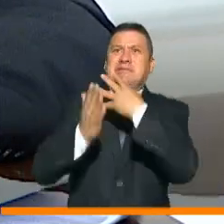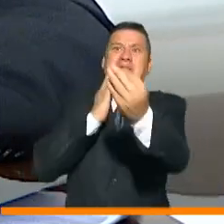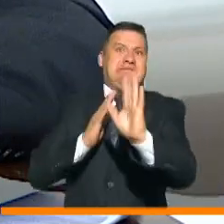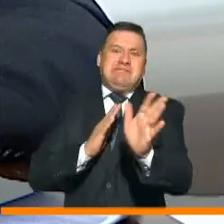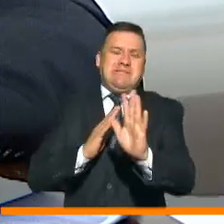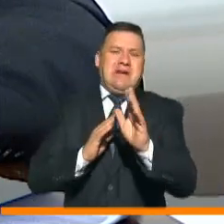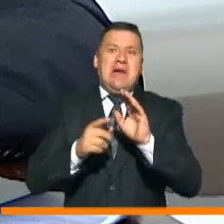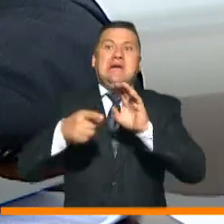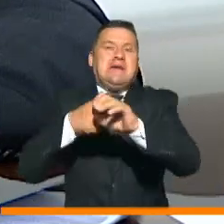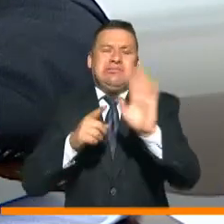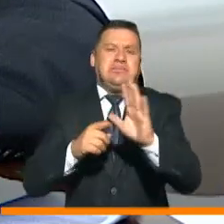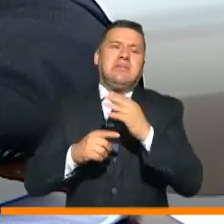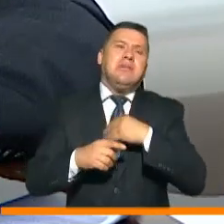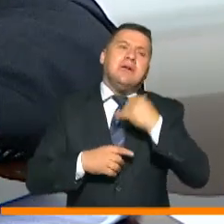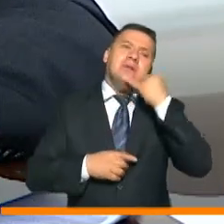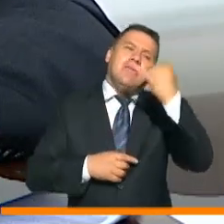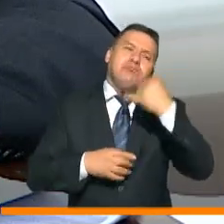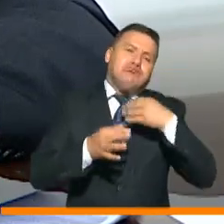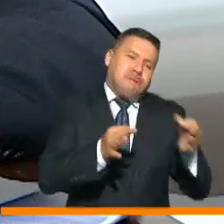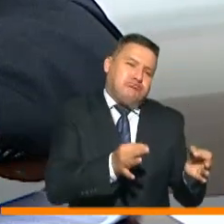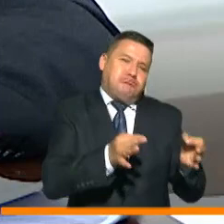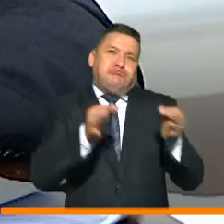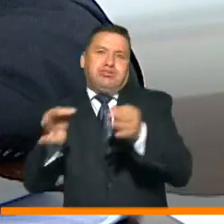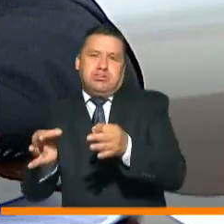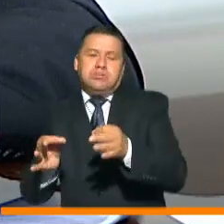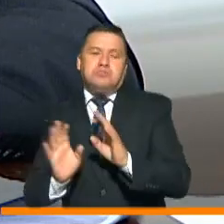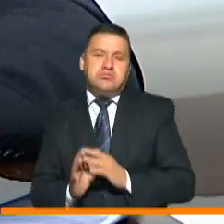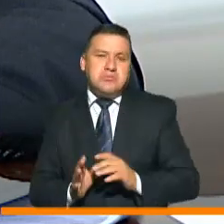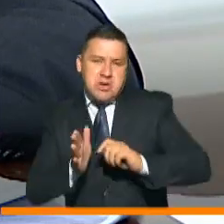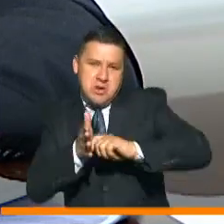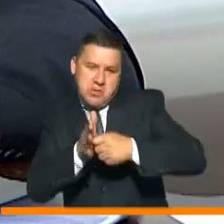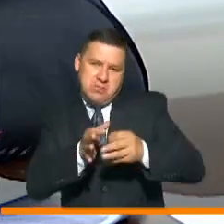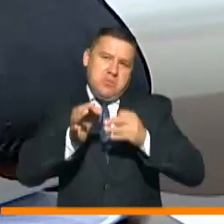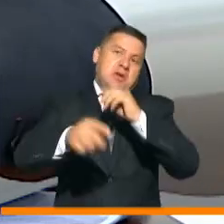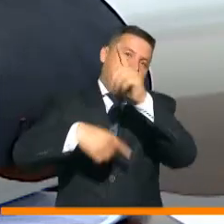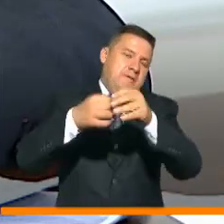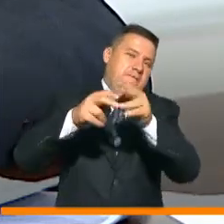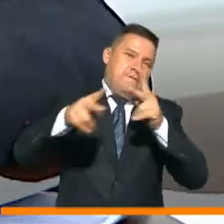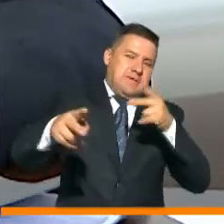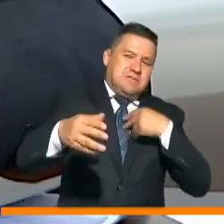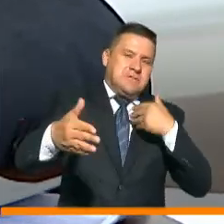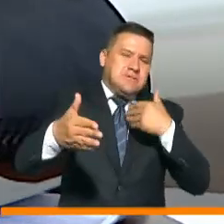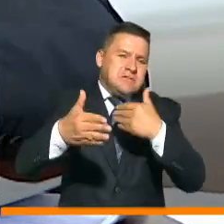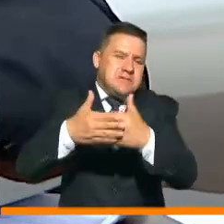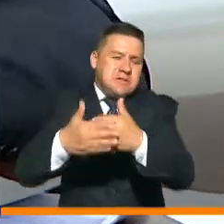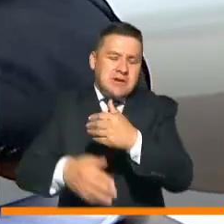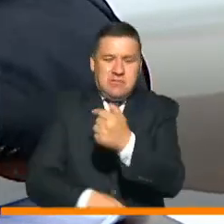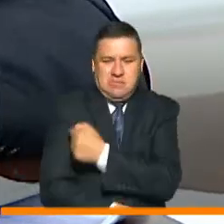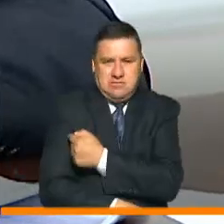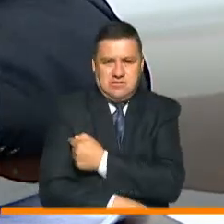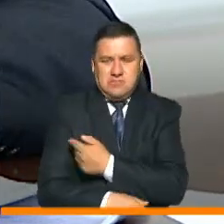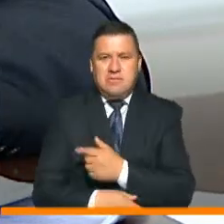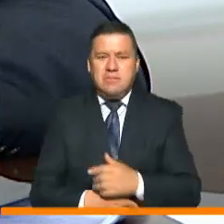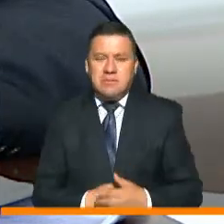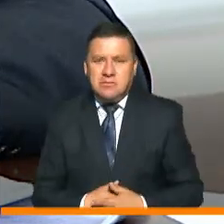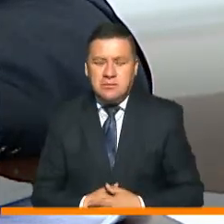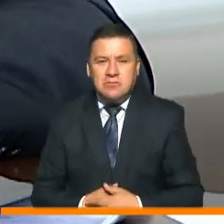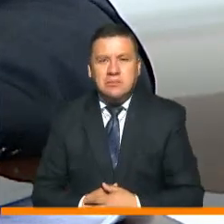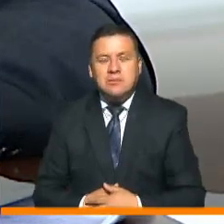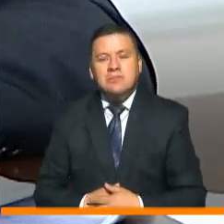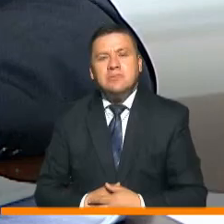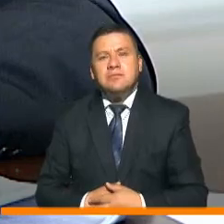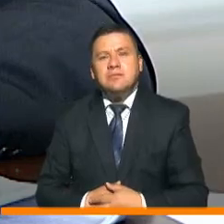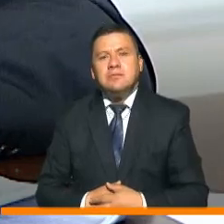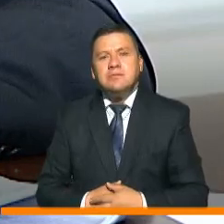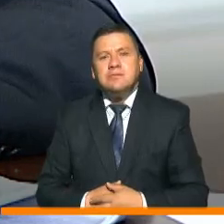acceder a esa cita y reprogramarla en el momento que ya tenga la seguridad de que no va a tener una afectación hacia las demás